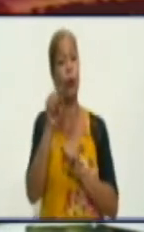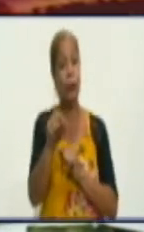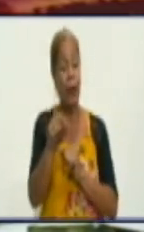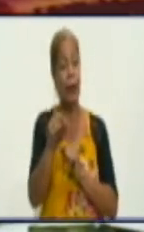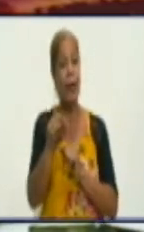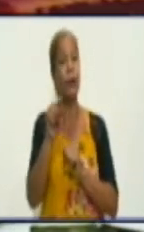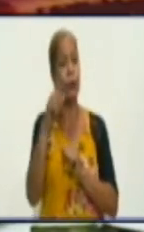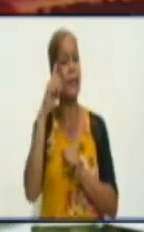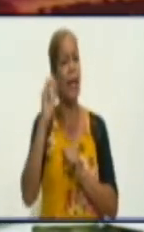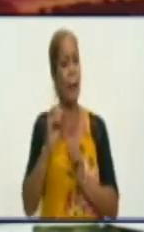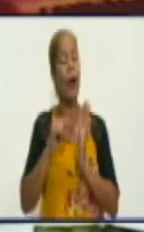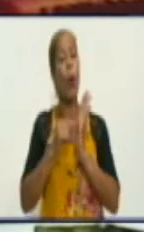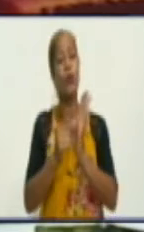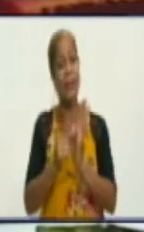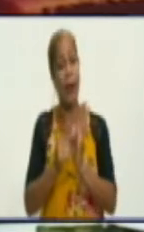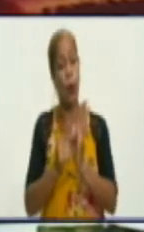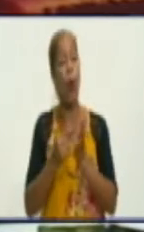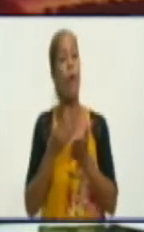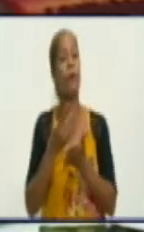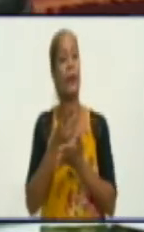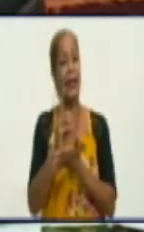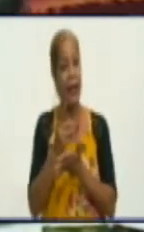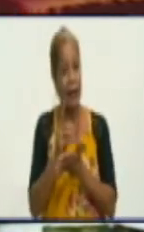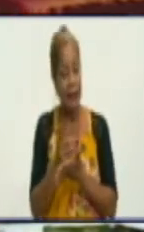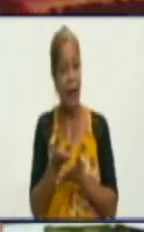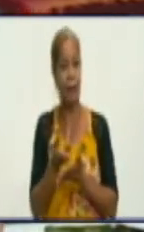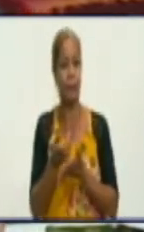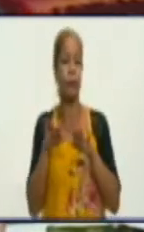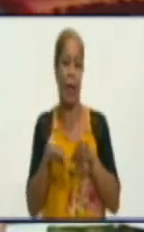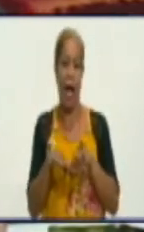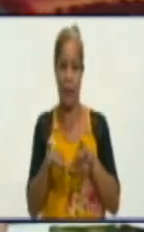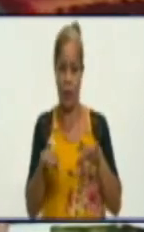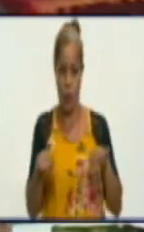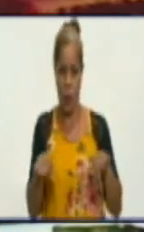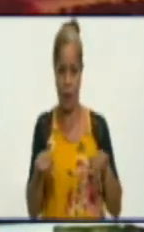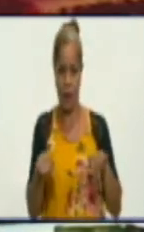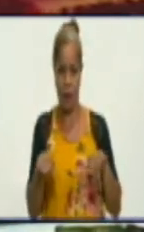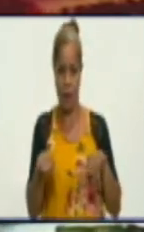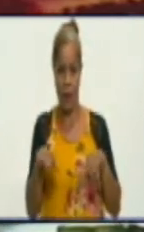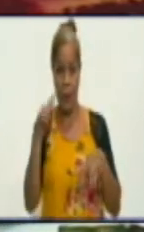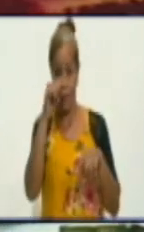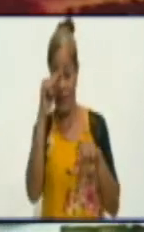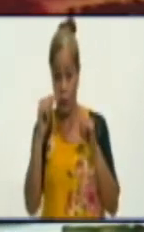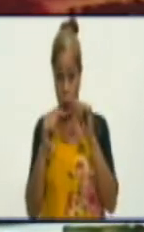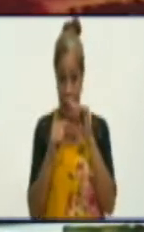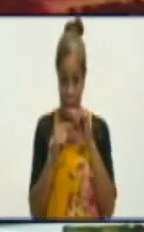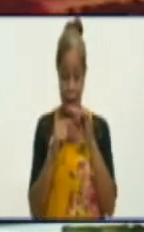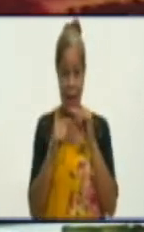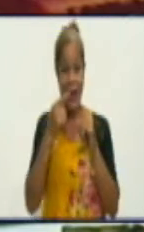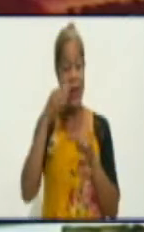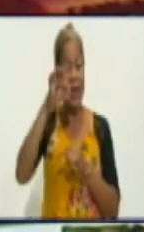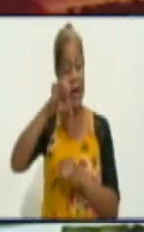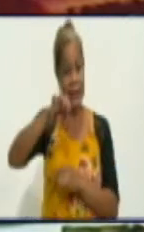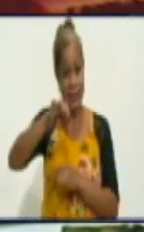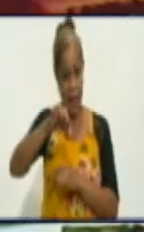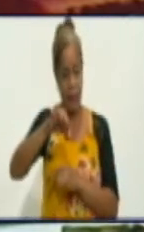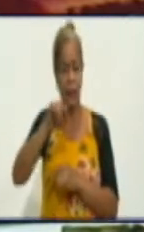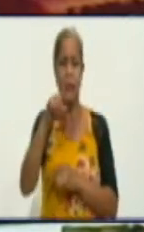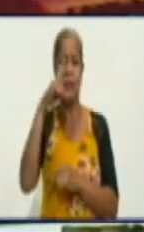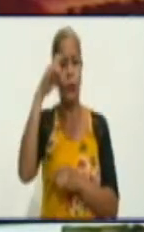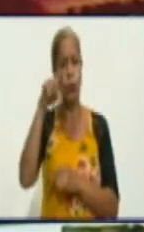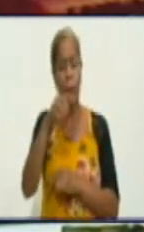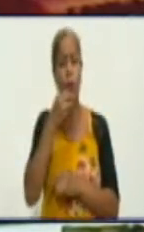dieta adecuada, elevar el consumo de sal, sobre todo en las ensaladas, si puede comerlas,